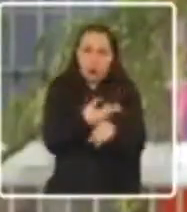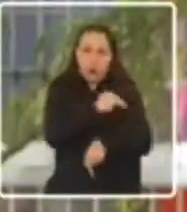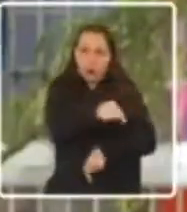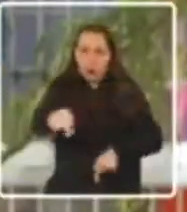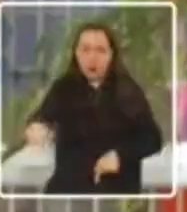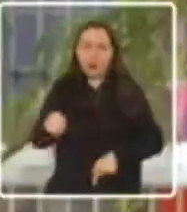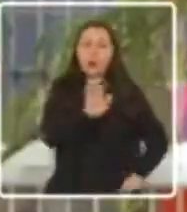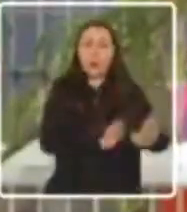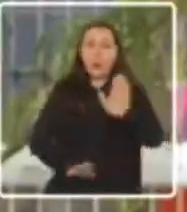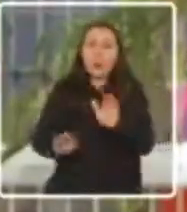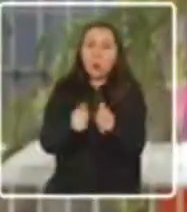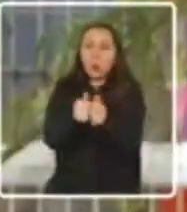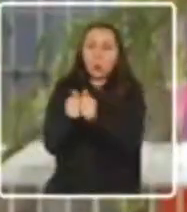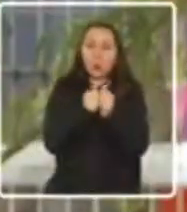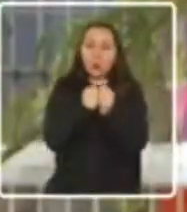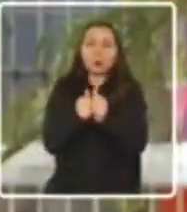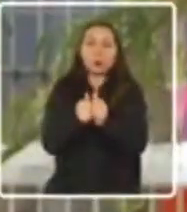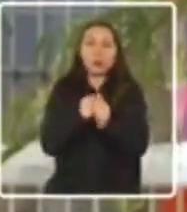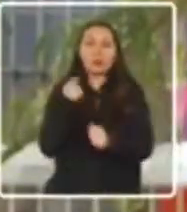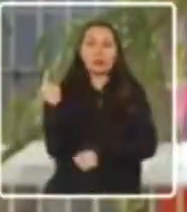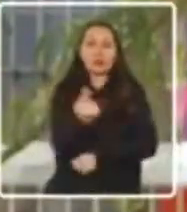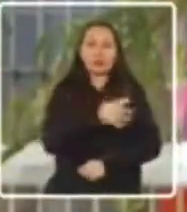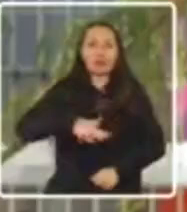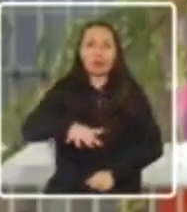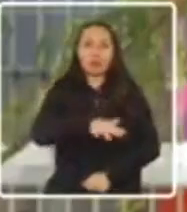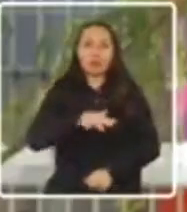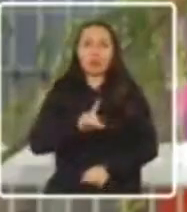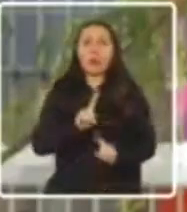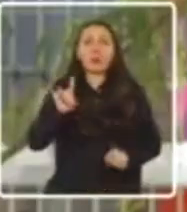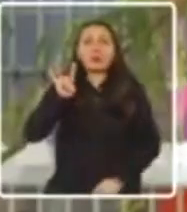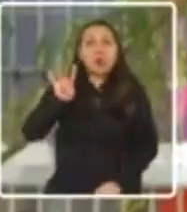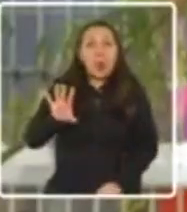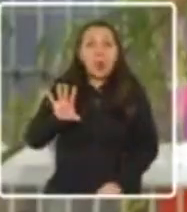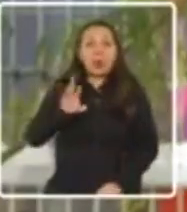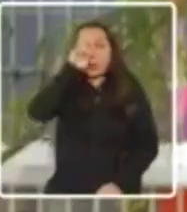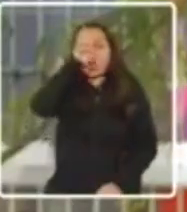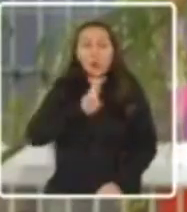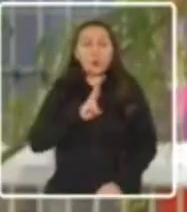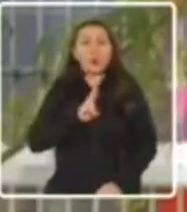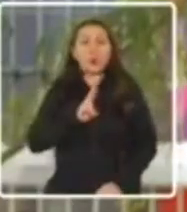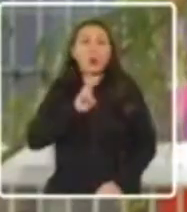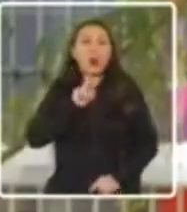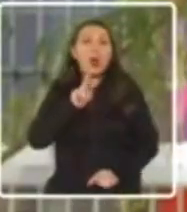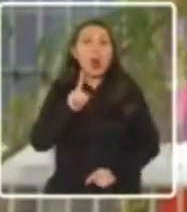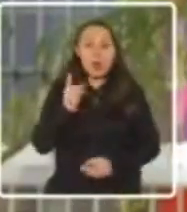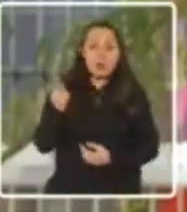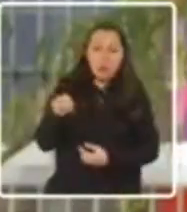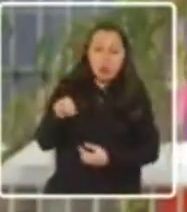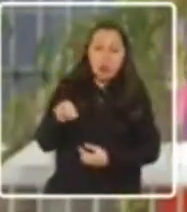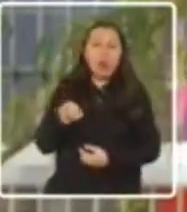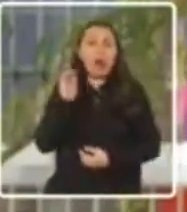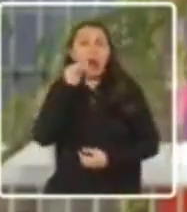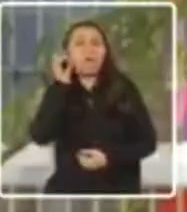Y cuidar en conjunto, cuidar como sociedad, que no sea solamente el rol de una madre,